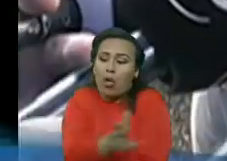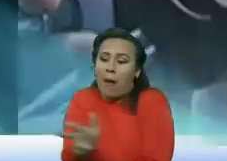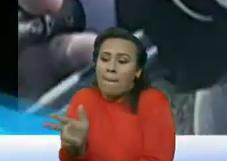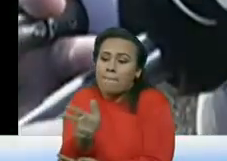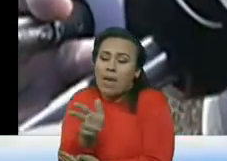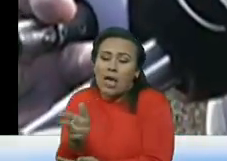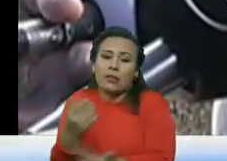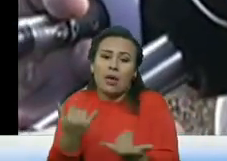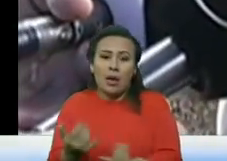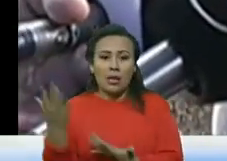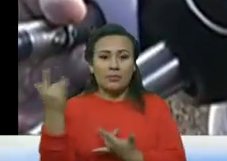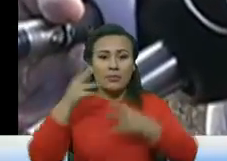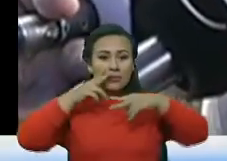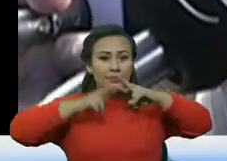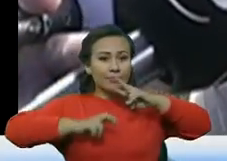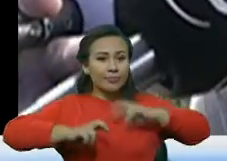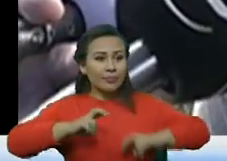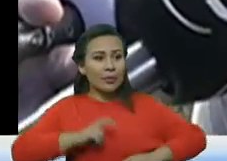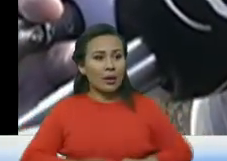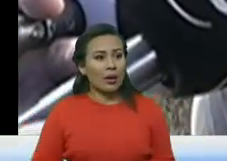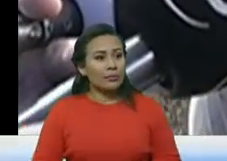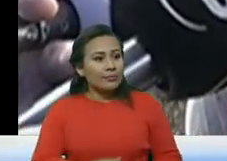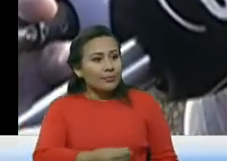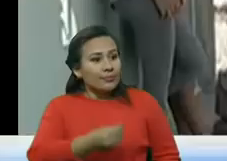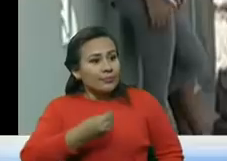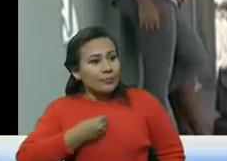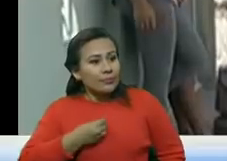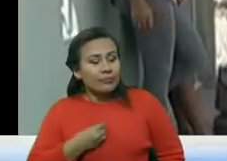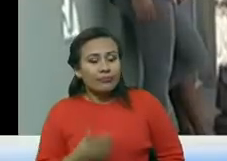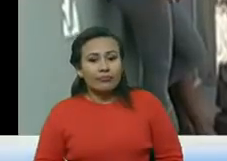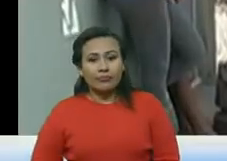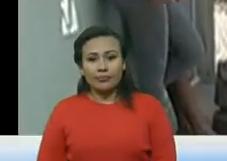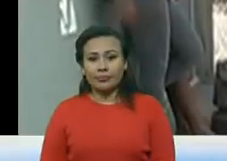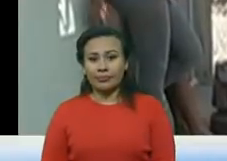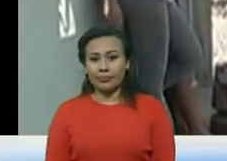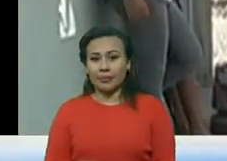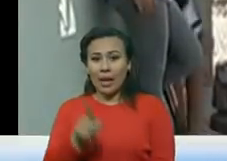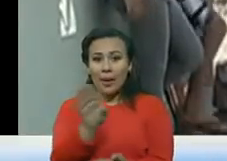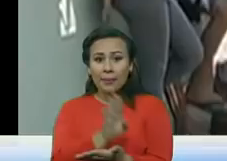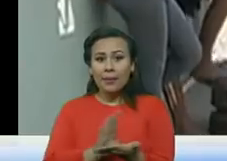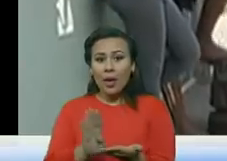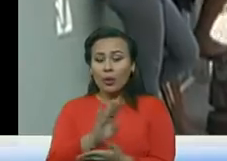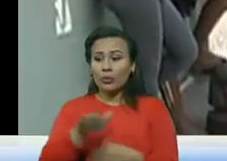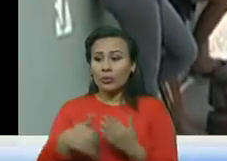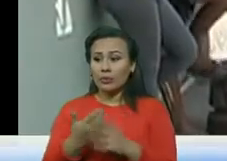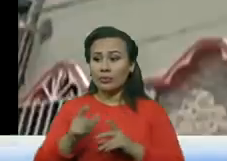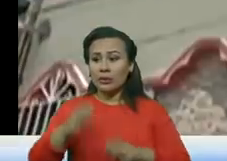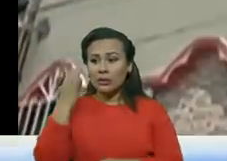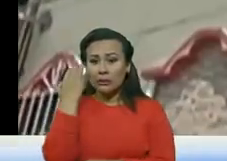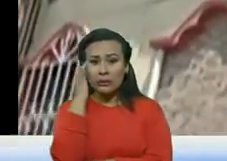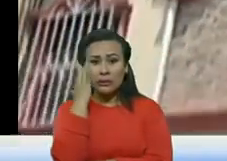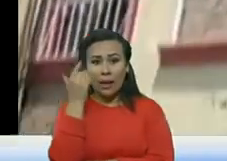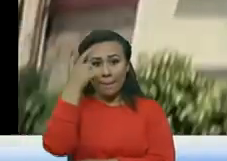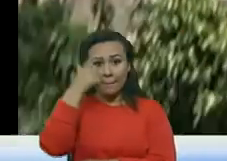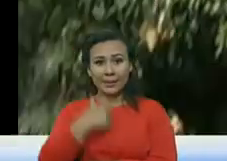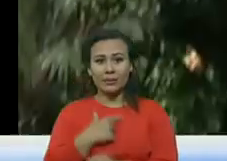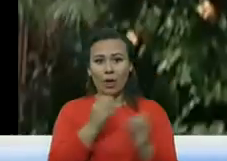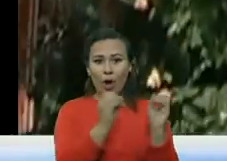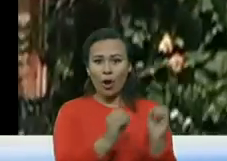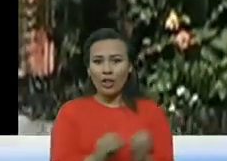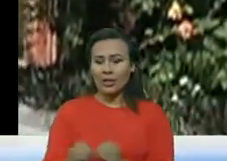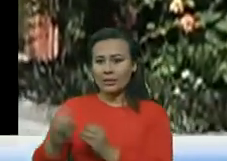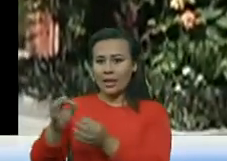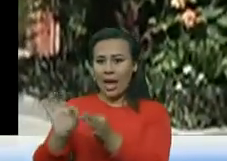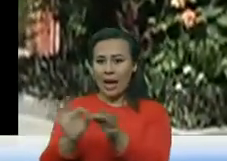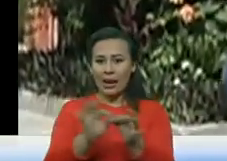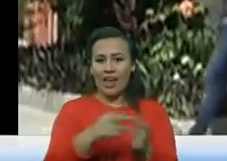den fruto y se dé con los actores del hecho. En ese barrio están concernados. Don Jusino estaba organizando un agasajo